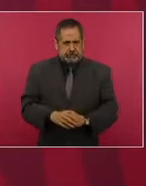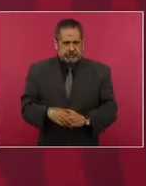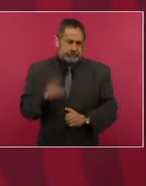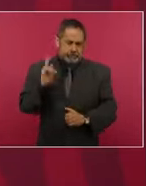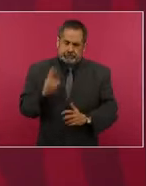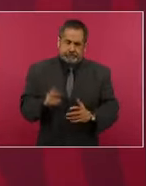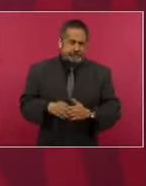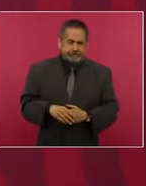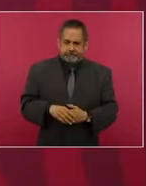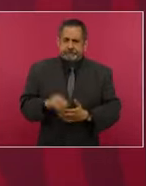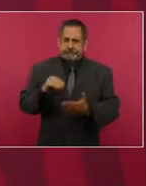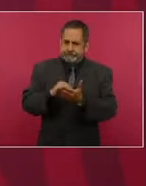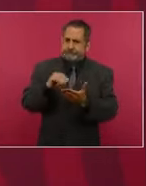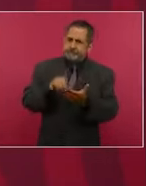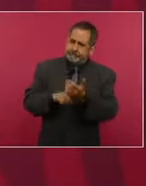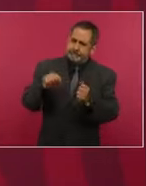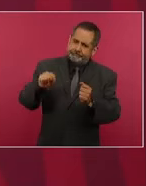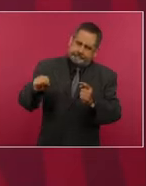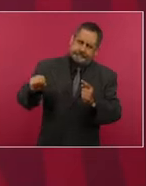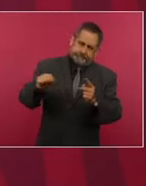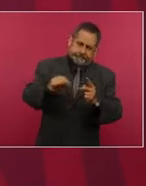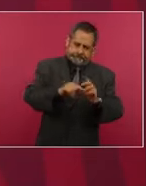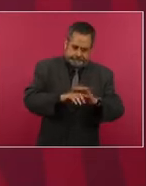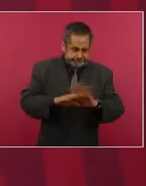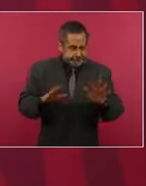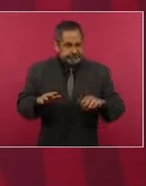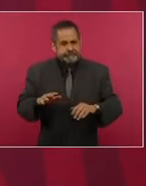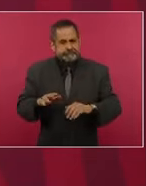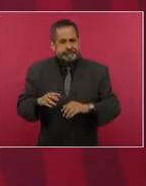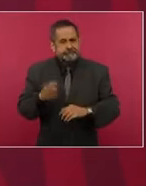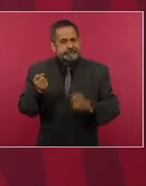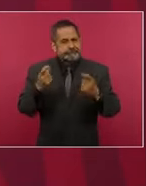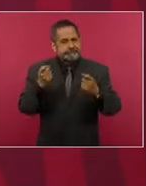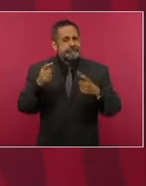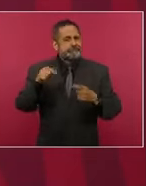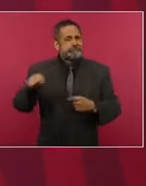Pero todavía, o sea, hay